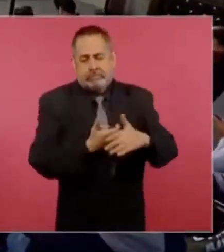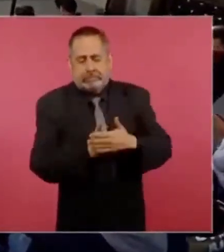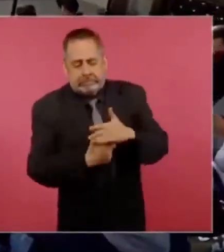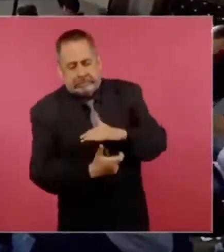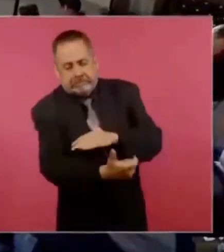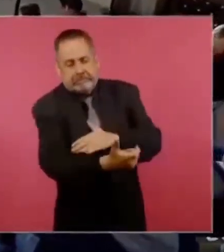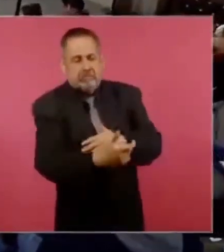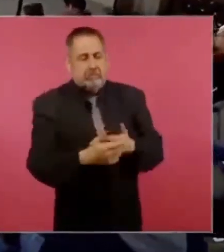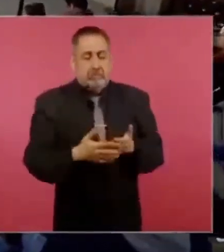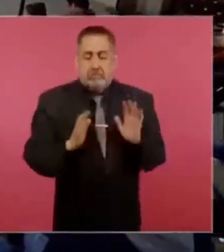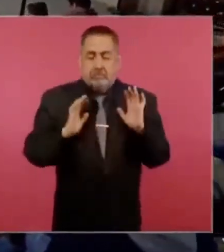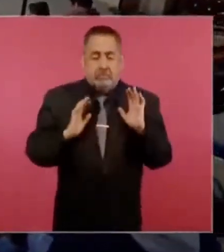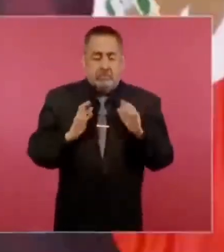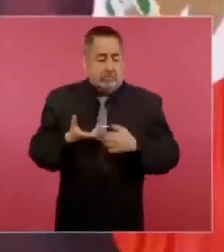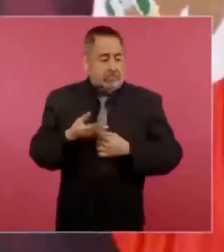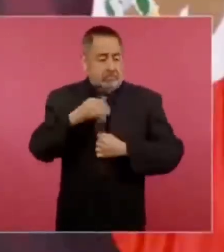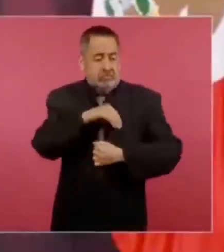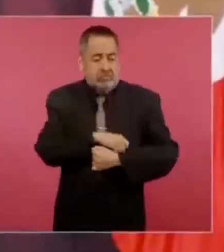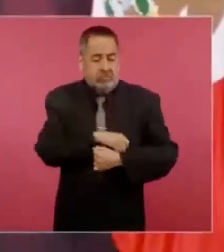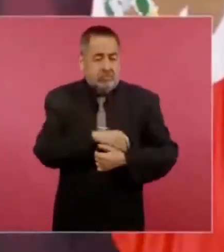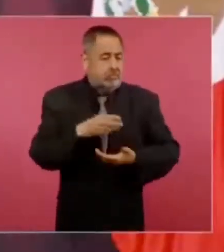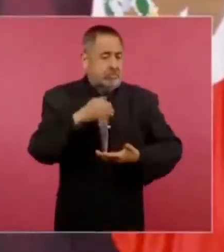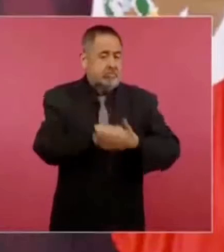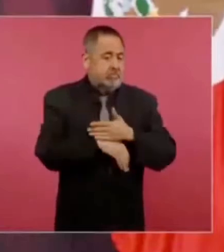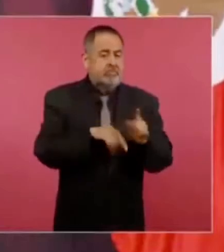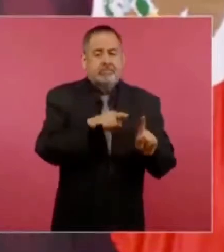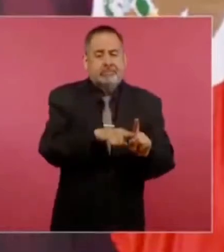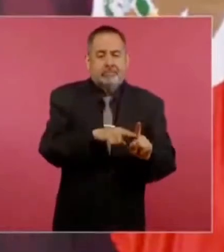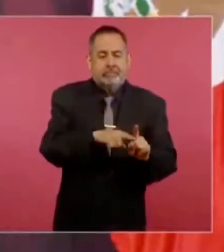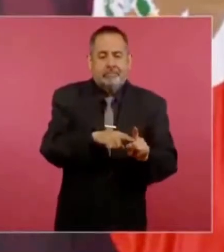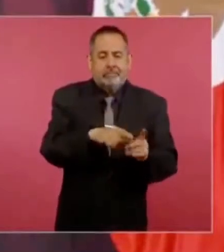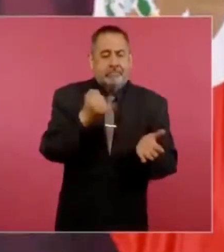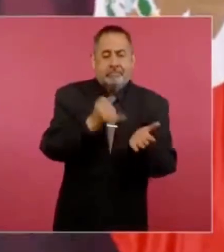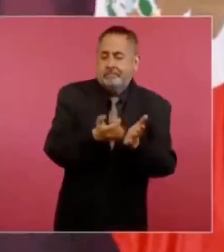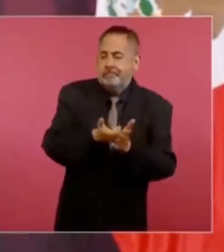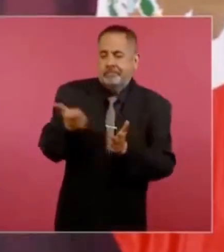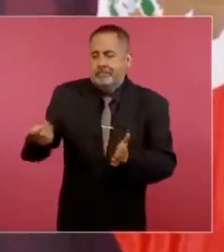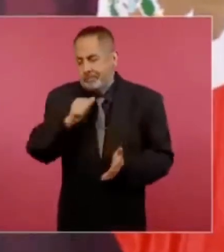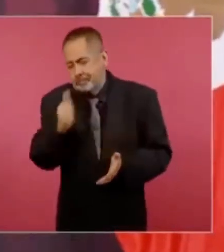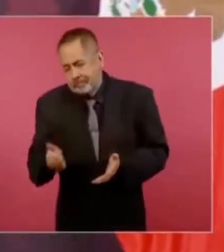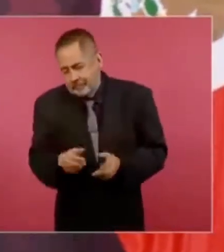no ingresados ni obviamente reportados.